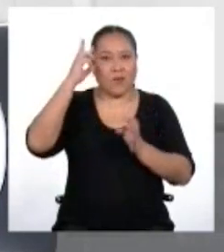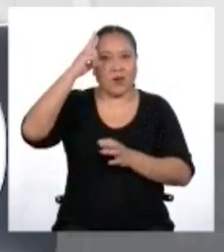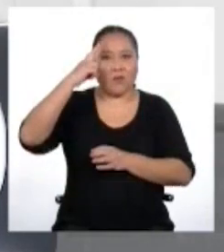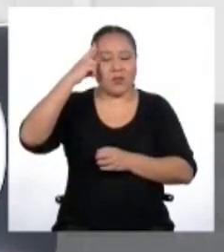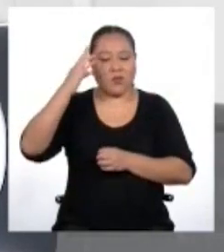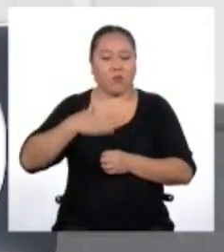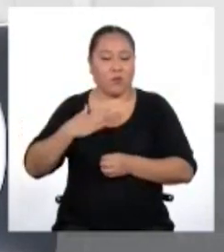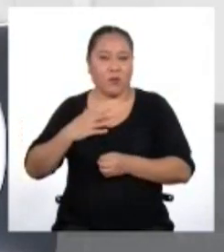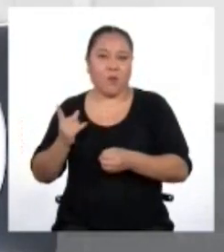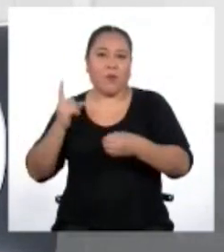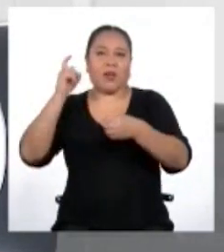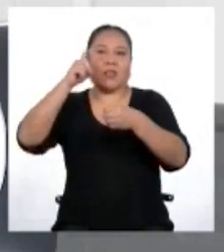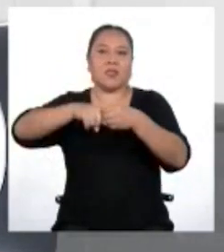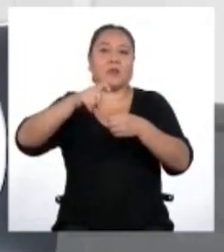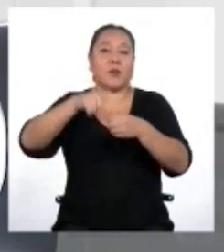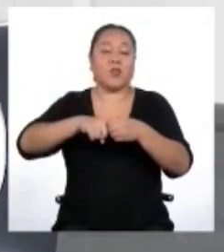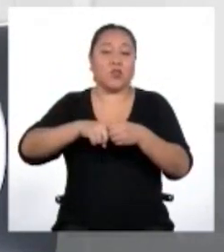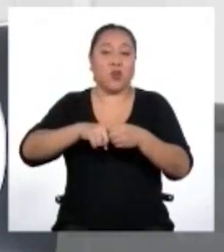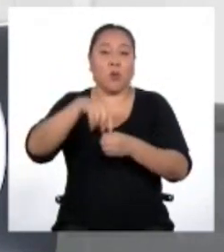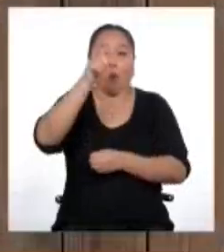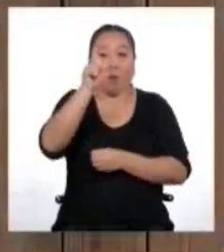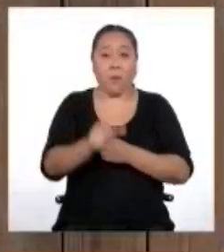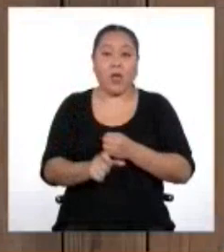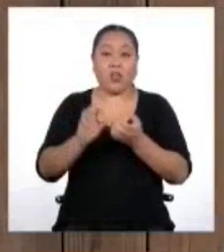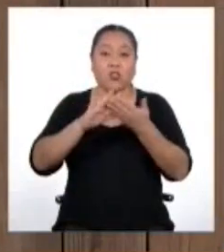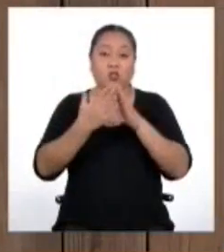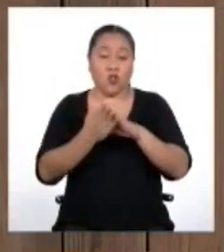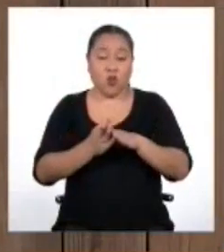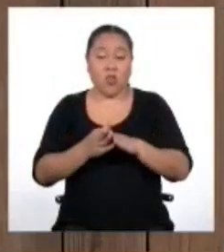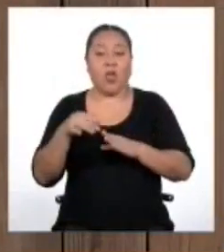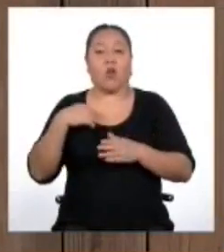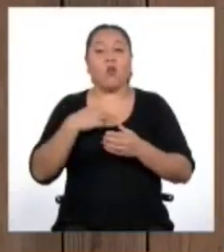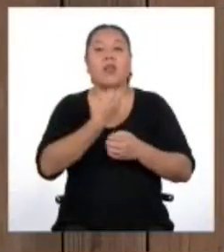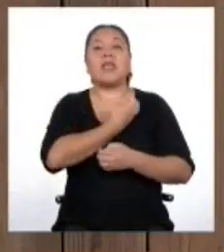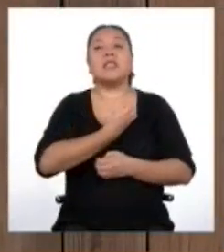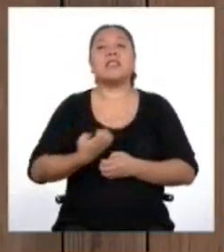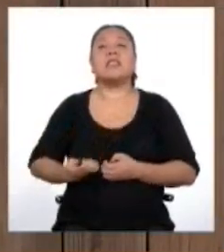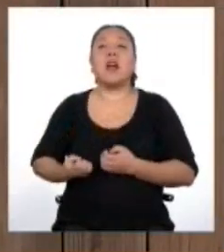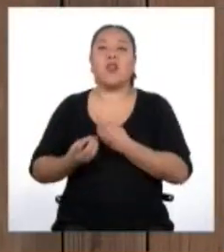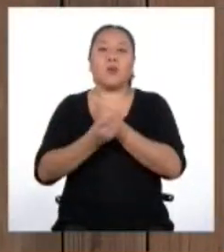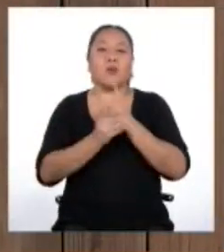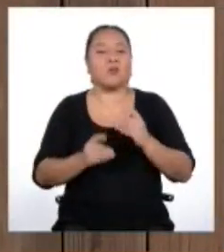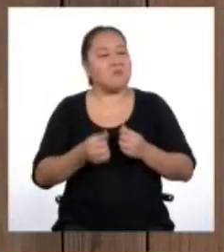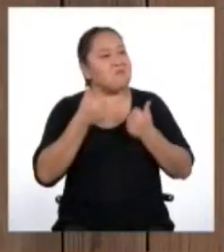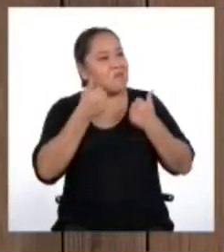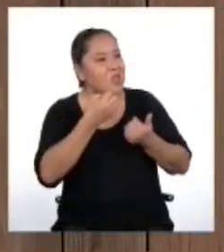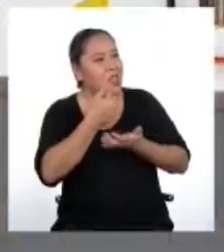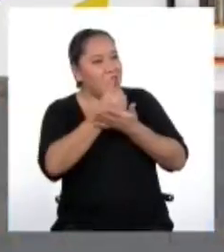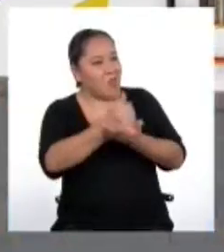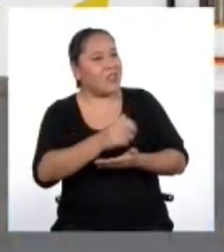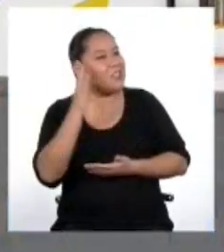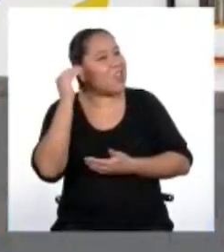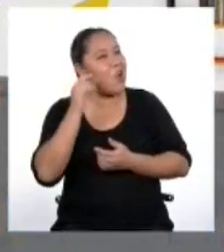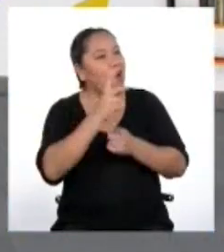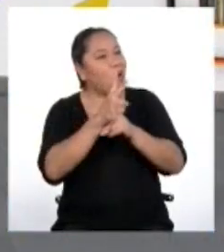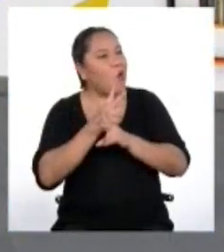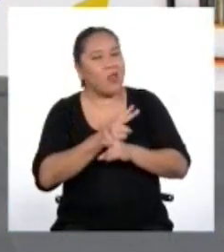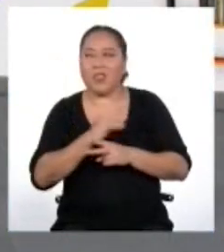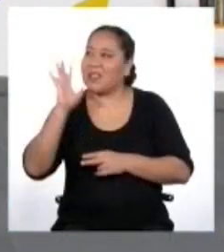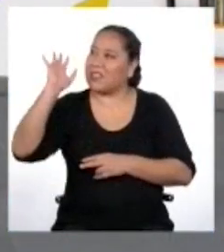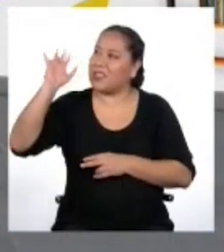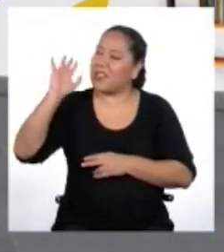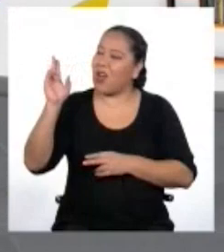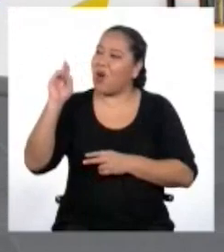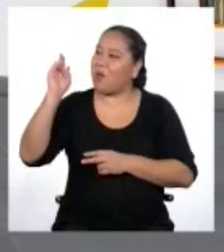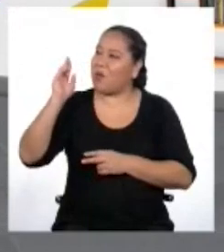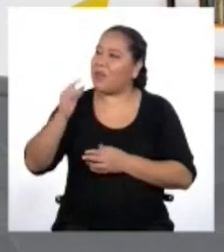como ciudadano en un Estado democrático. Qué bueno haberte ayudado, Jonathan. Chao, cuídate mucho. Chao, profesor, y